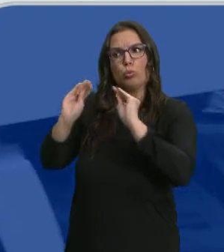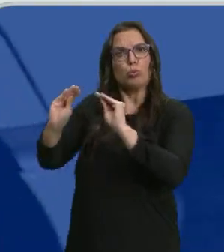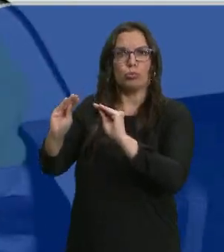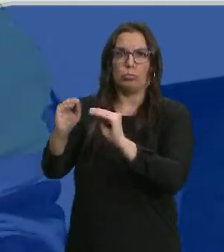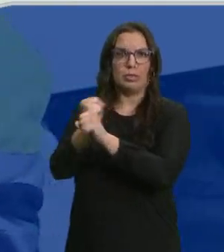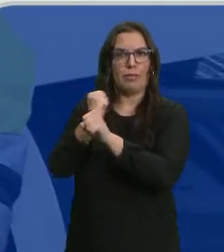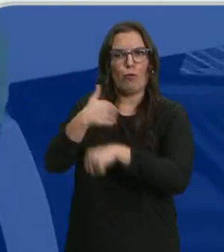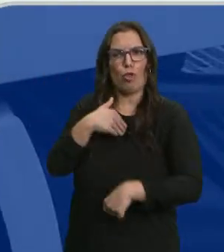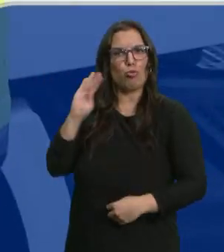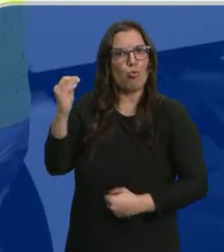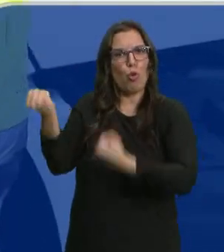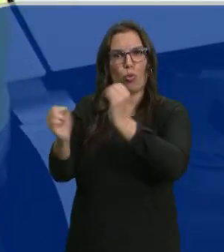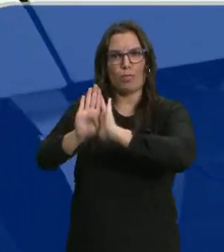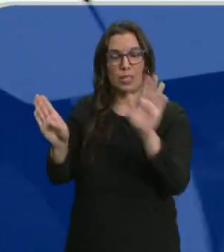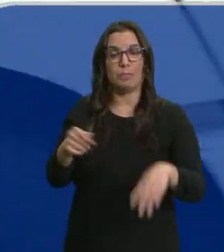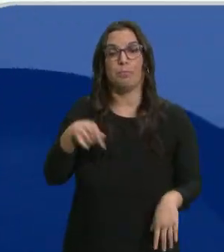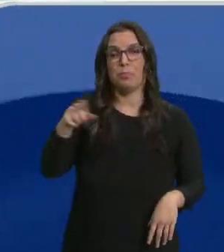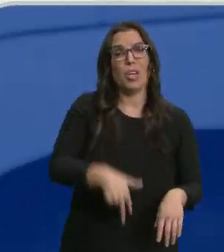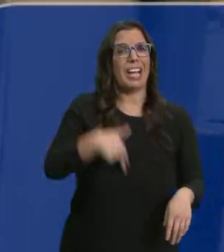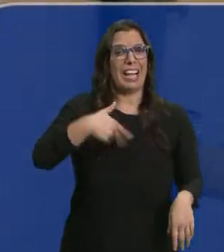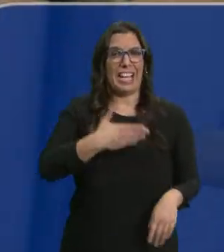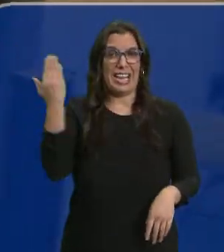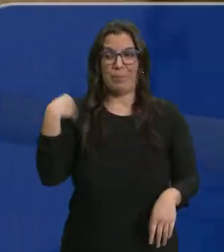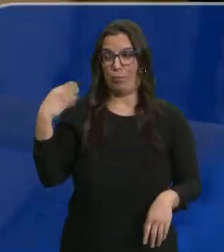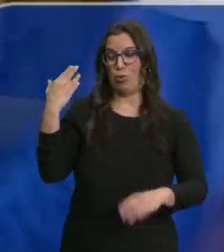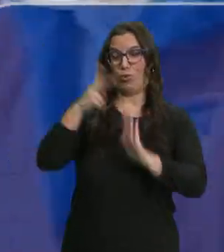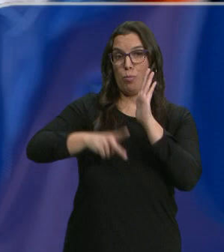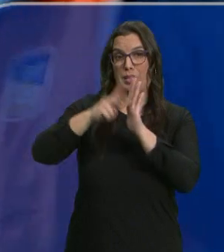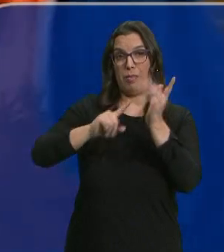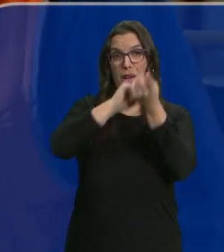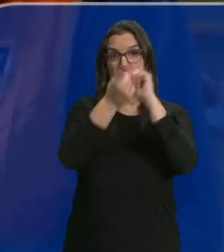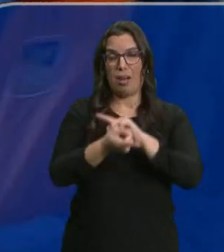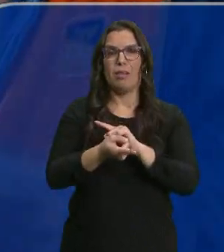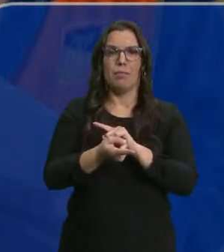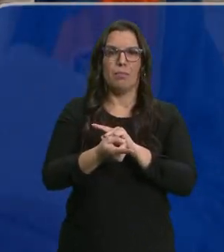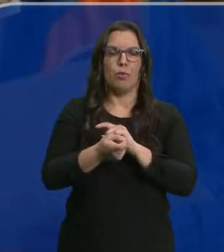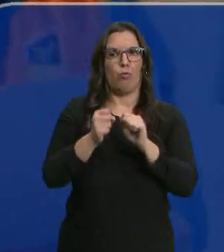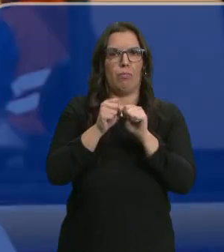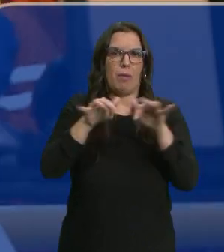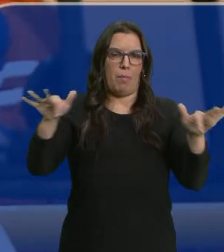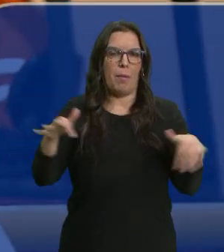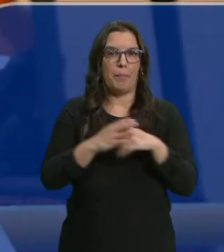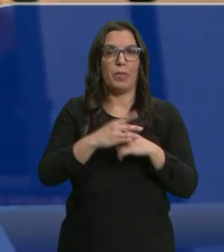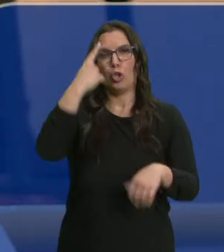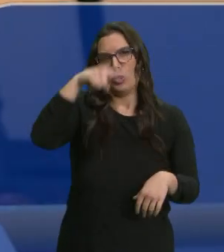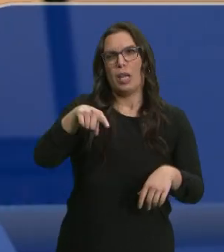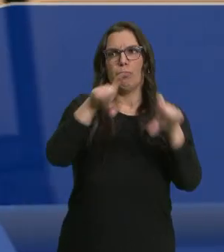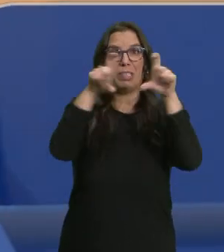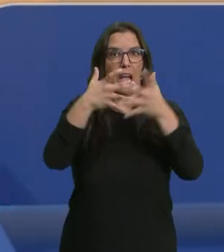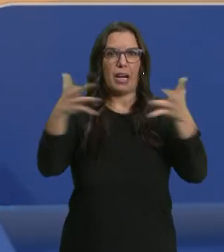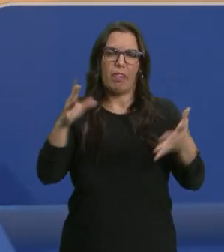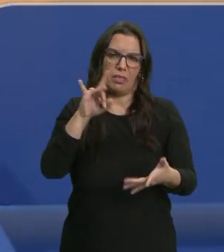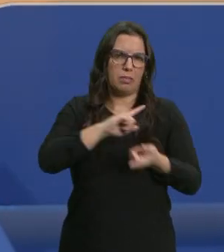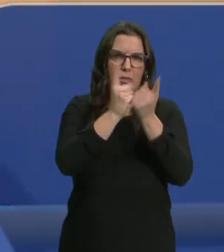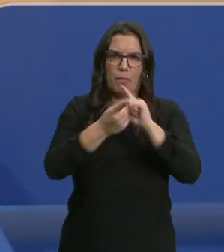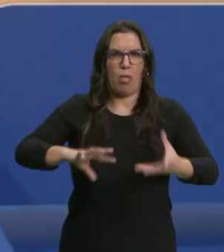suyo, que es conducir. Una práctica que se ha generalizado desde el cambio de la normativa. Sé que las grandes superficies o grandes distribuidores sí